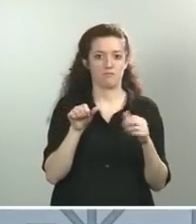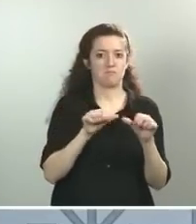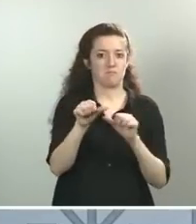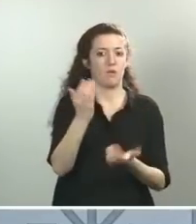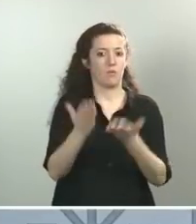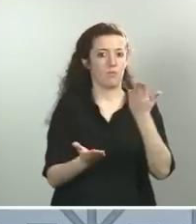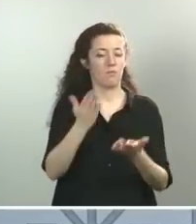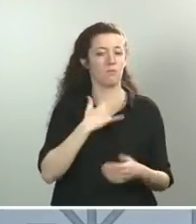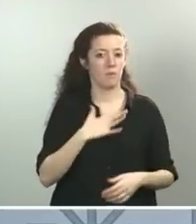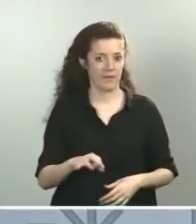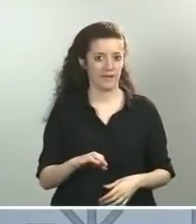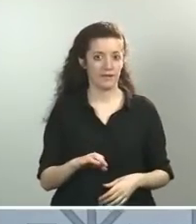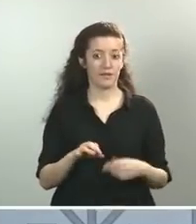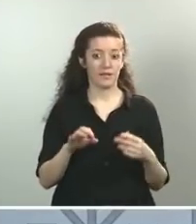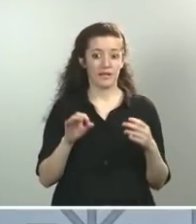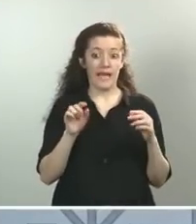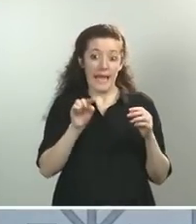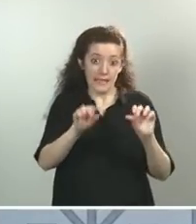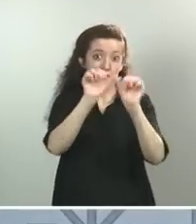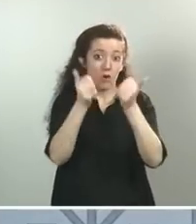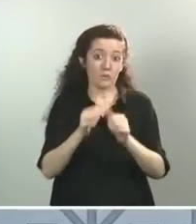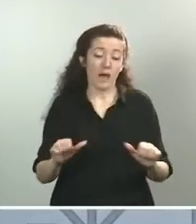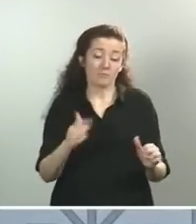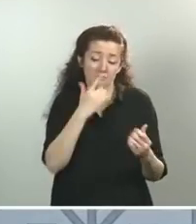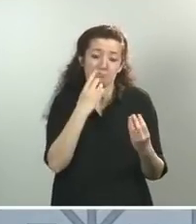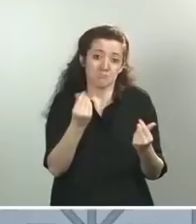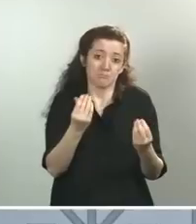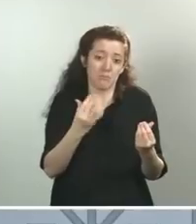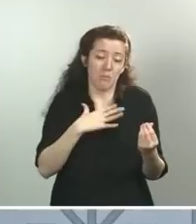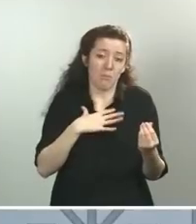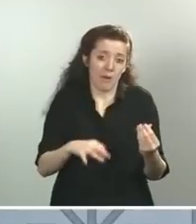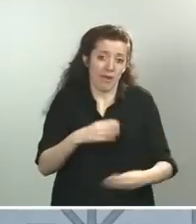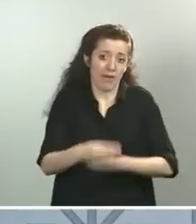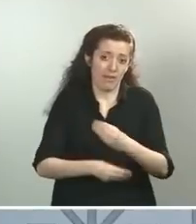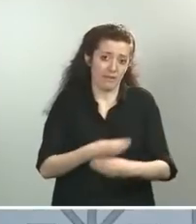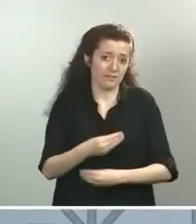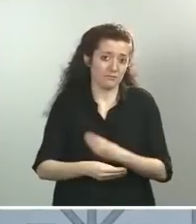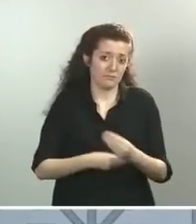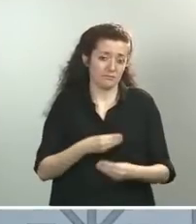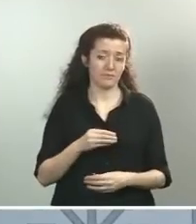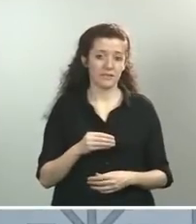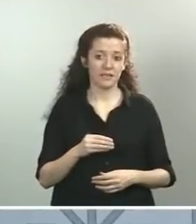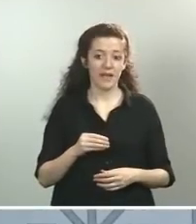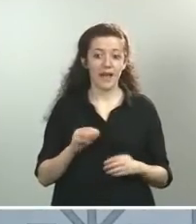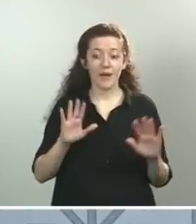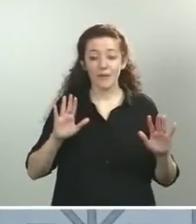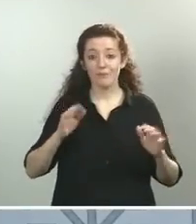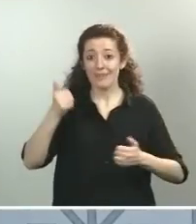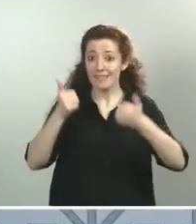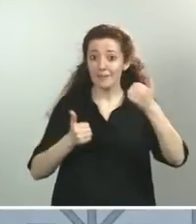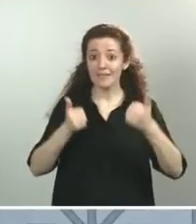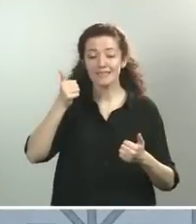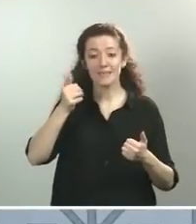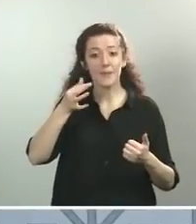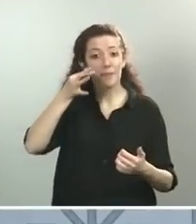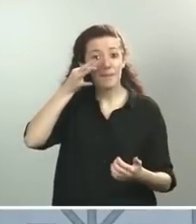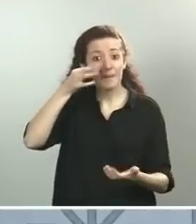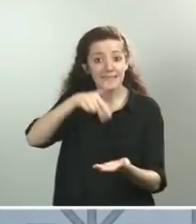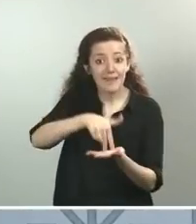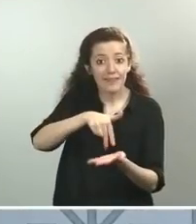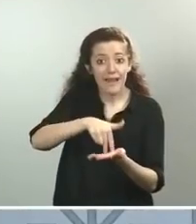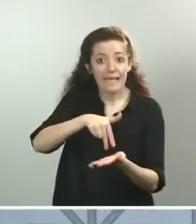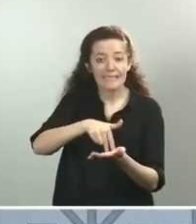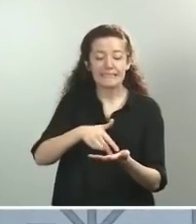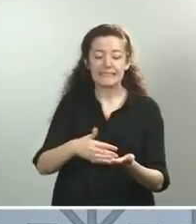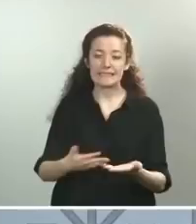Agora ben, pode haber exámenes presenciales? Pois, miren, ojalá lo supiéramos, pero non lo sabemos. Non lo sabemos